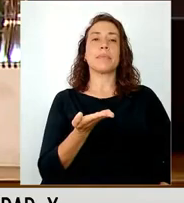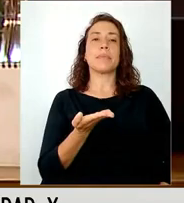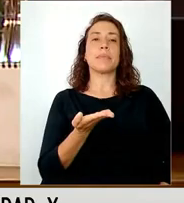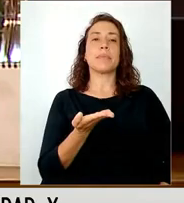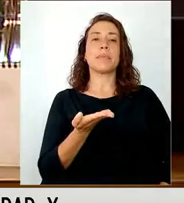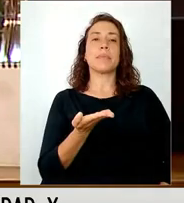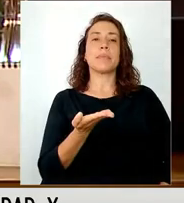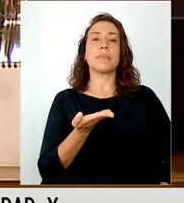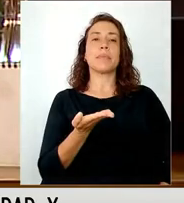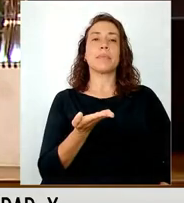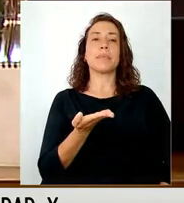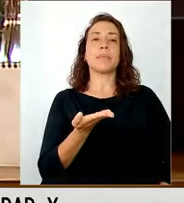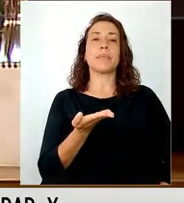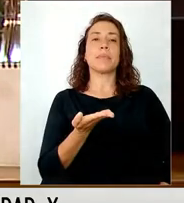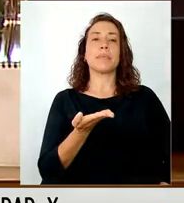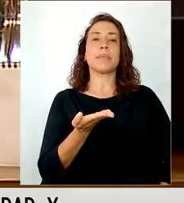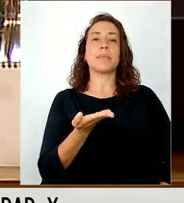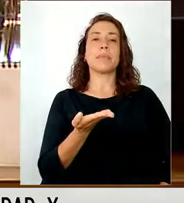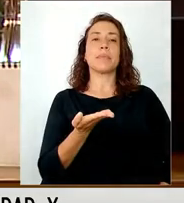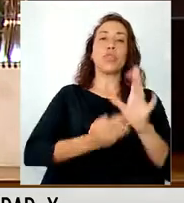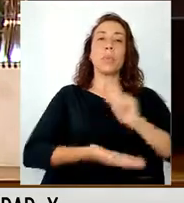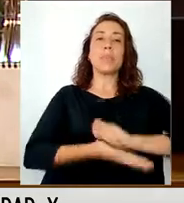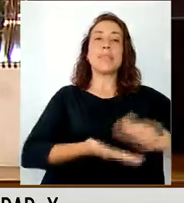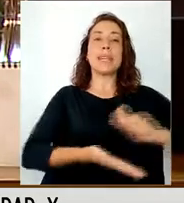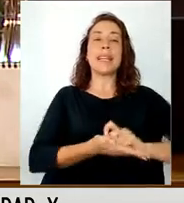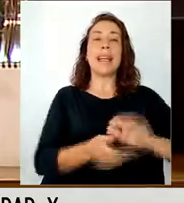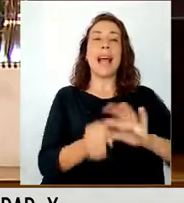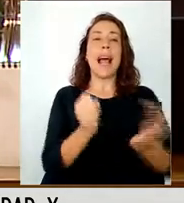ingreso a la subsecretaria de Hacienda Heidi berner habría acuerdo